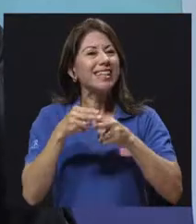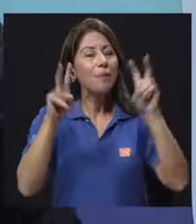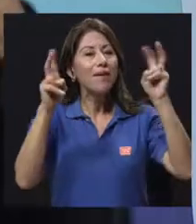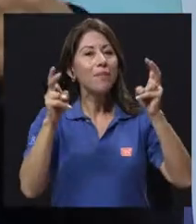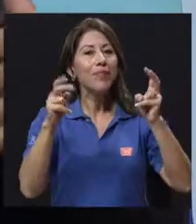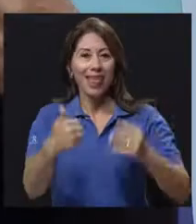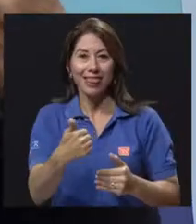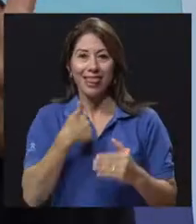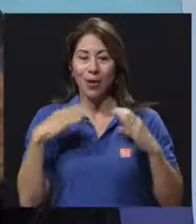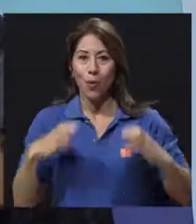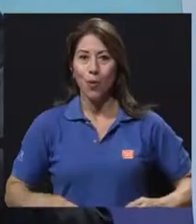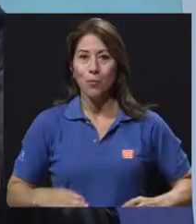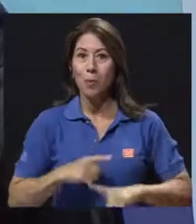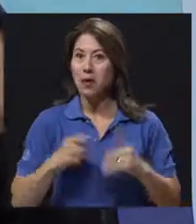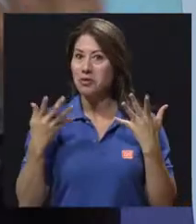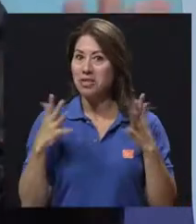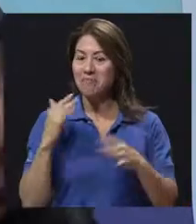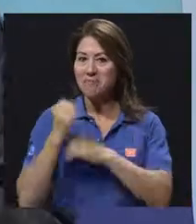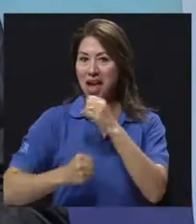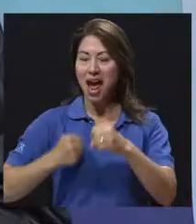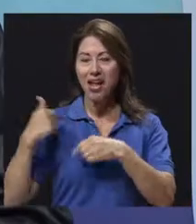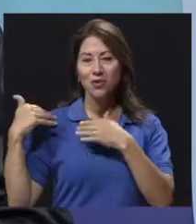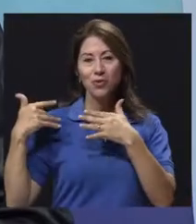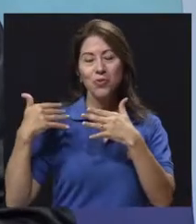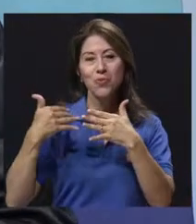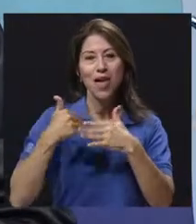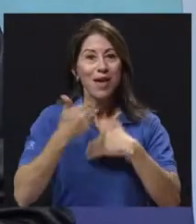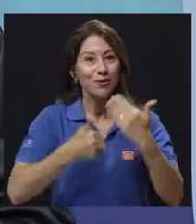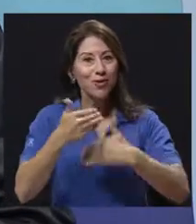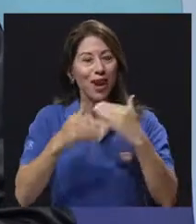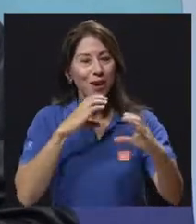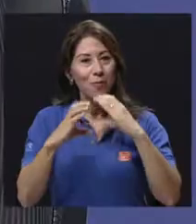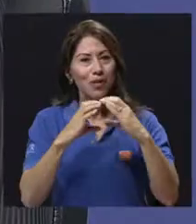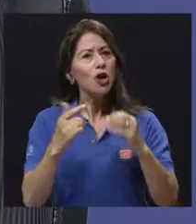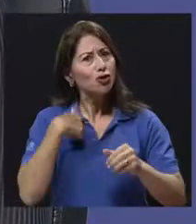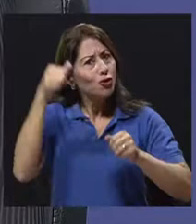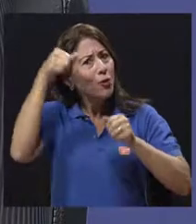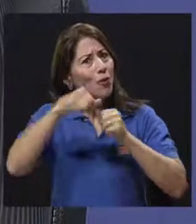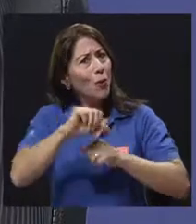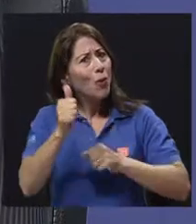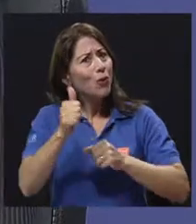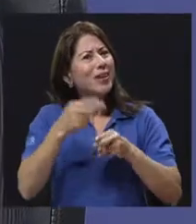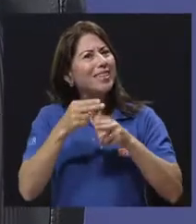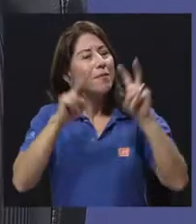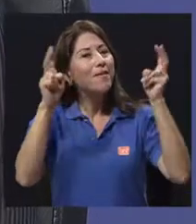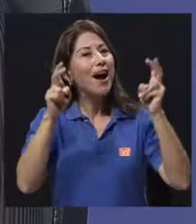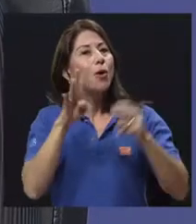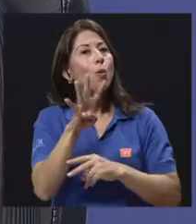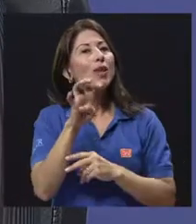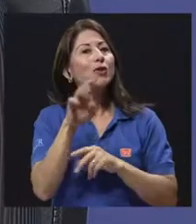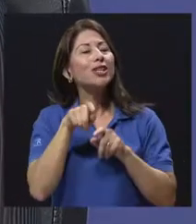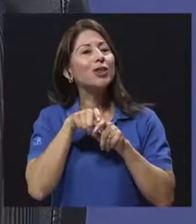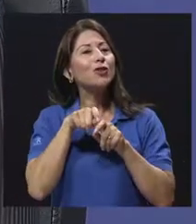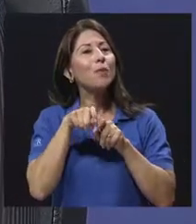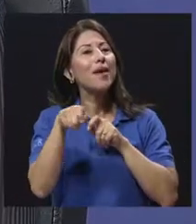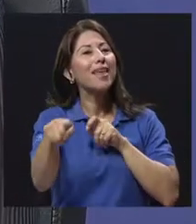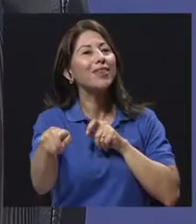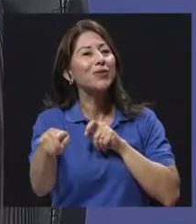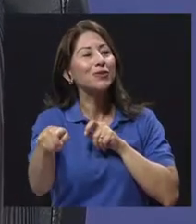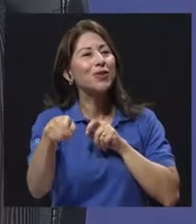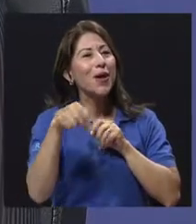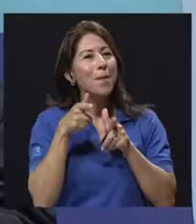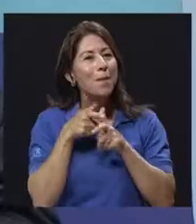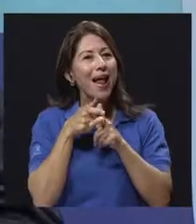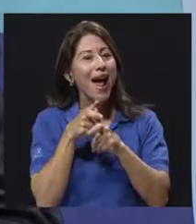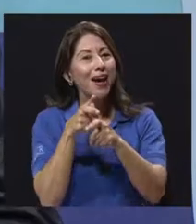Pero bueno, han pasado los años, ha evolucionado la Yo comunicación. recuerdo otro también, Otro. 400 metros planos